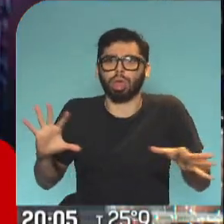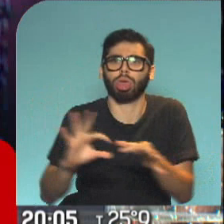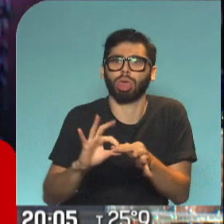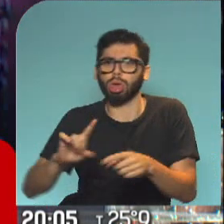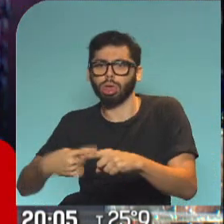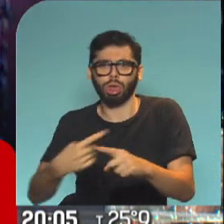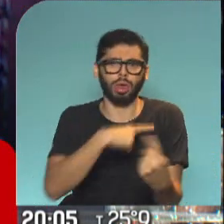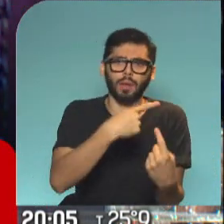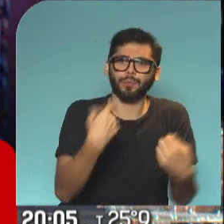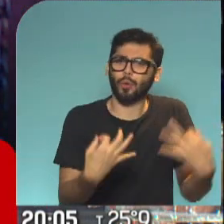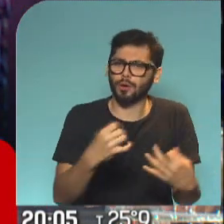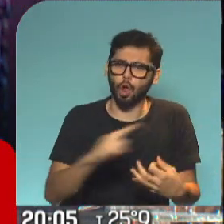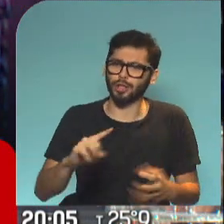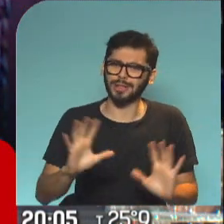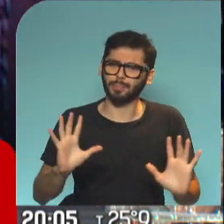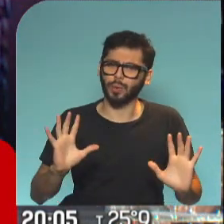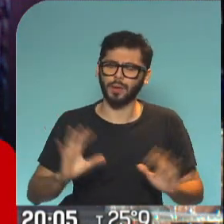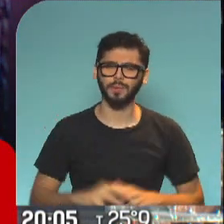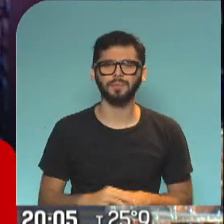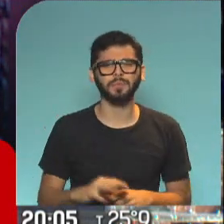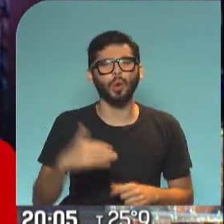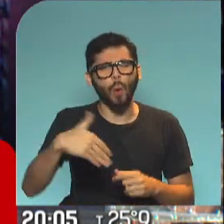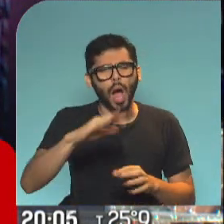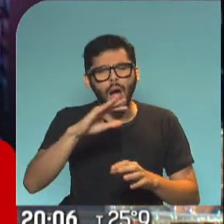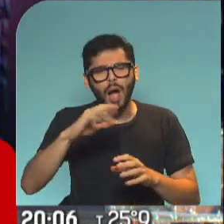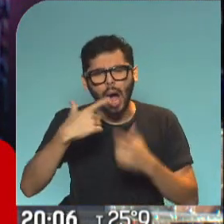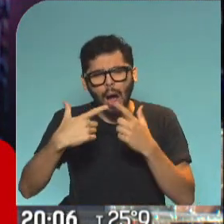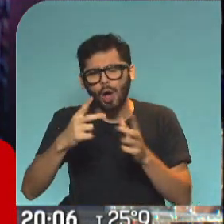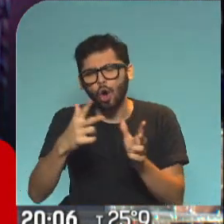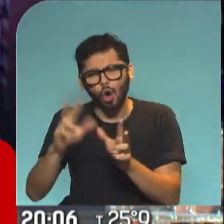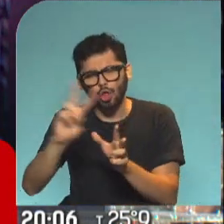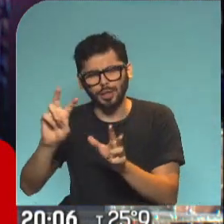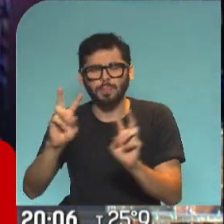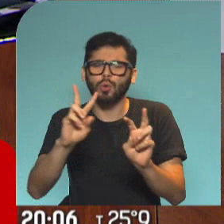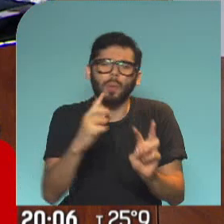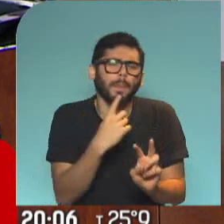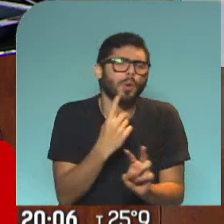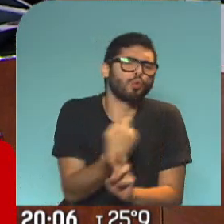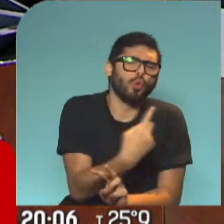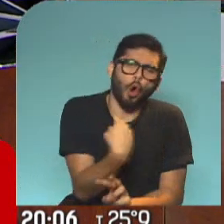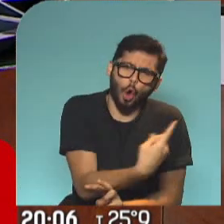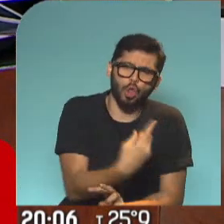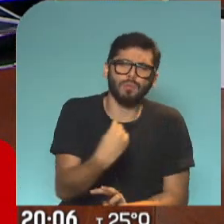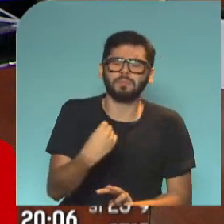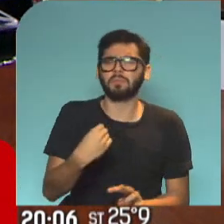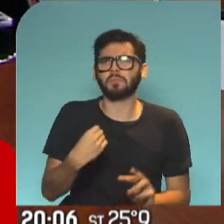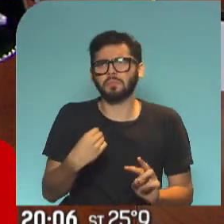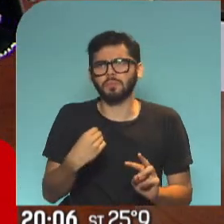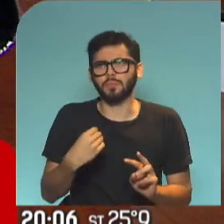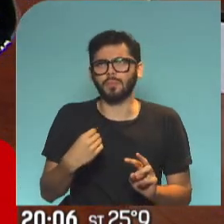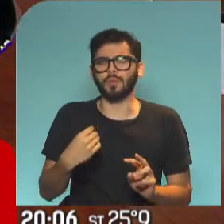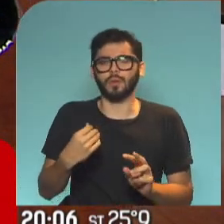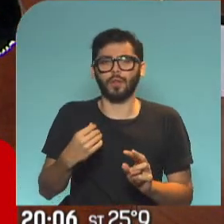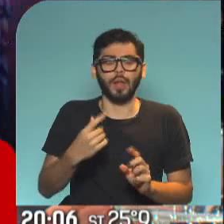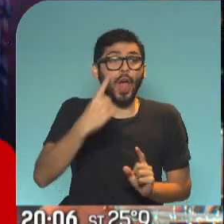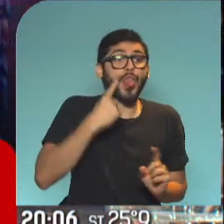horas que de las cuales ahora hablaremos le pregunto antes por algo que siempre tiene actualidad porque en nuestro país hay más femicidio si